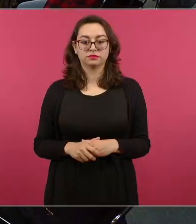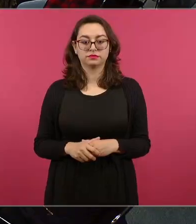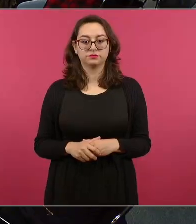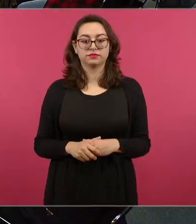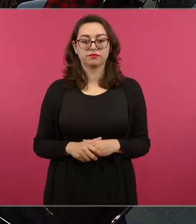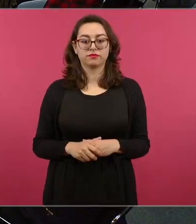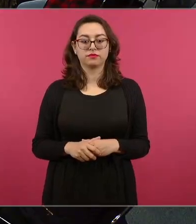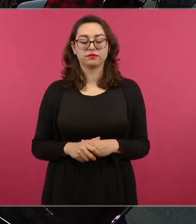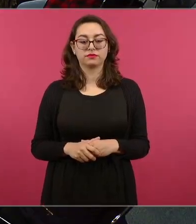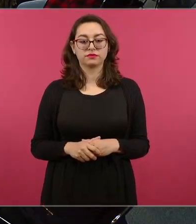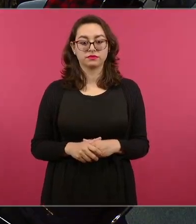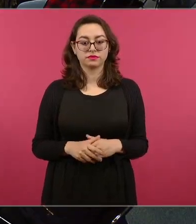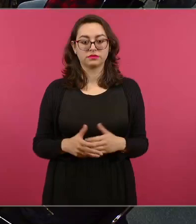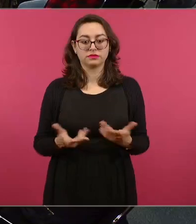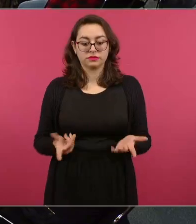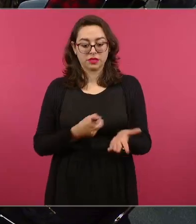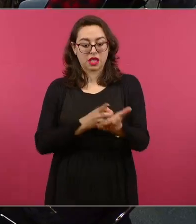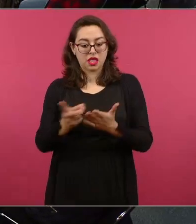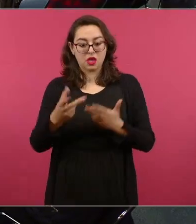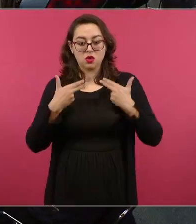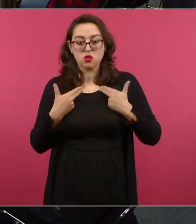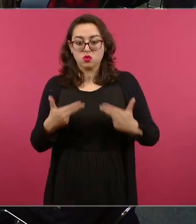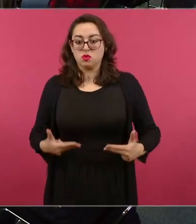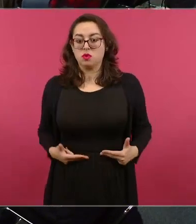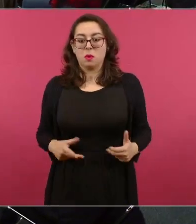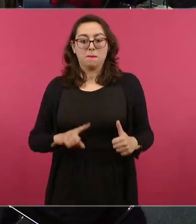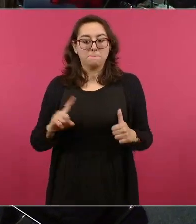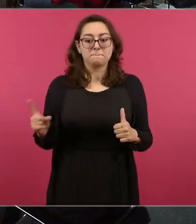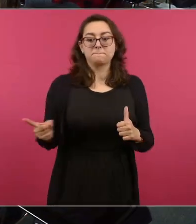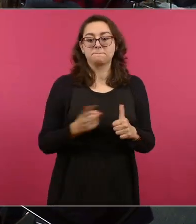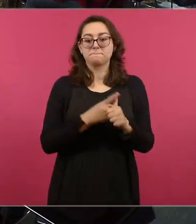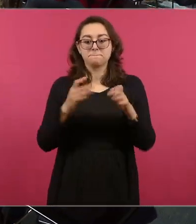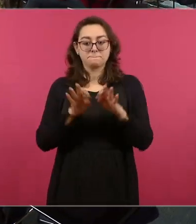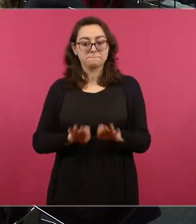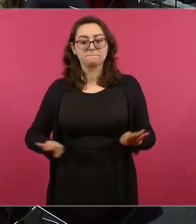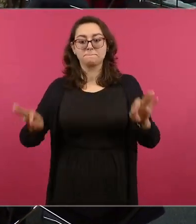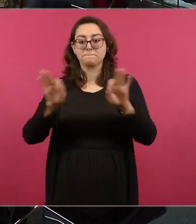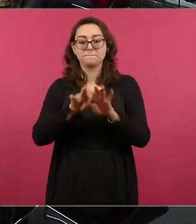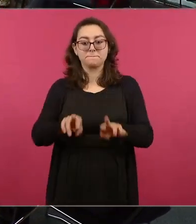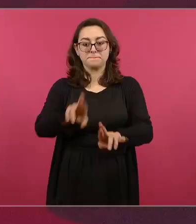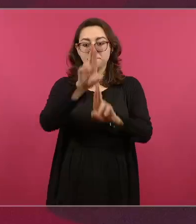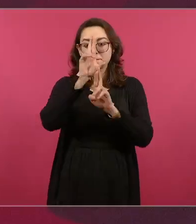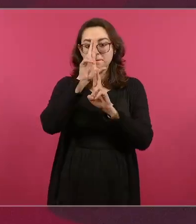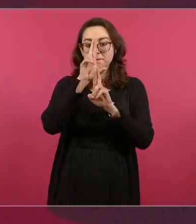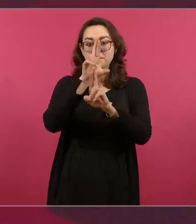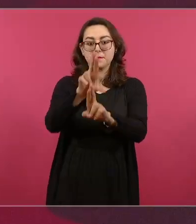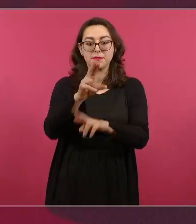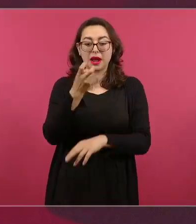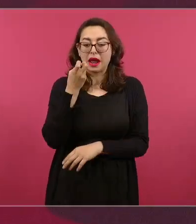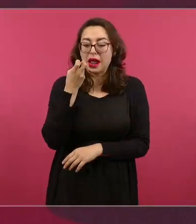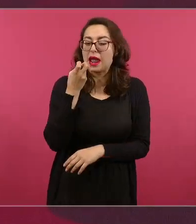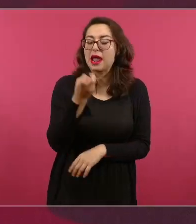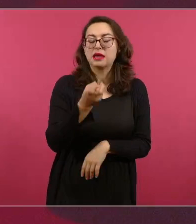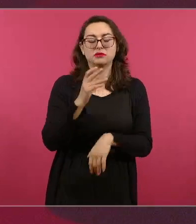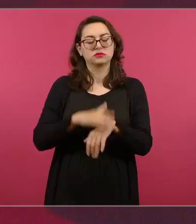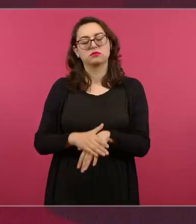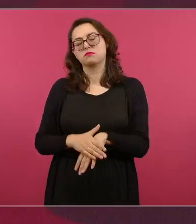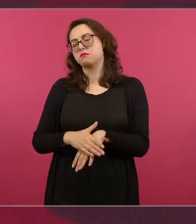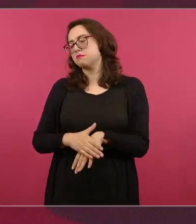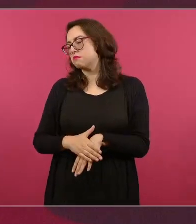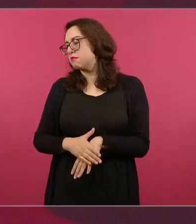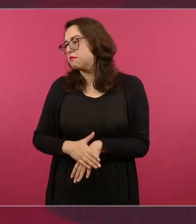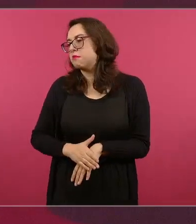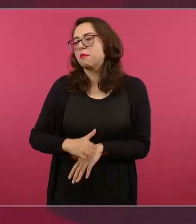por encima de todo se respeten los derechos humanos. ¿Cuándo? ¿Cuándo se había